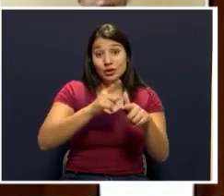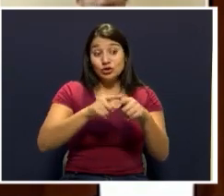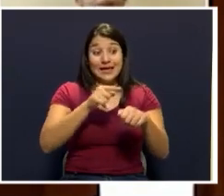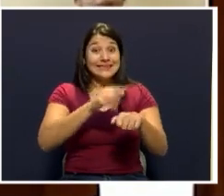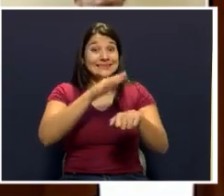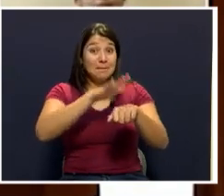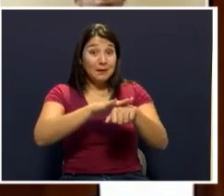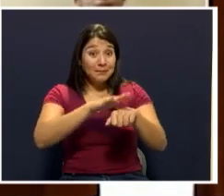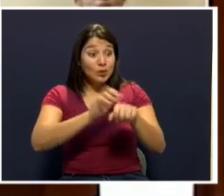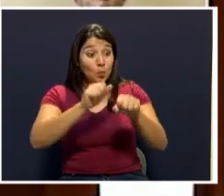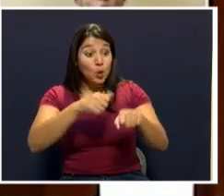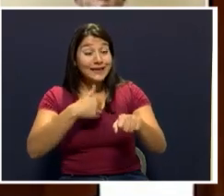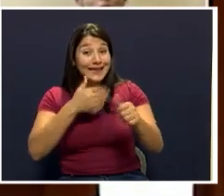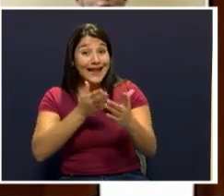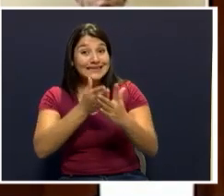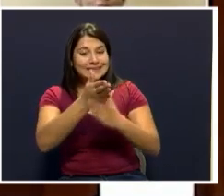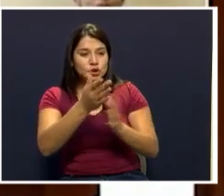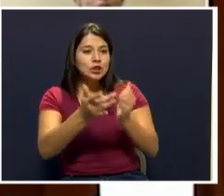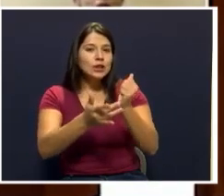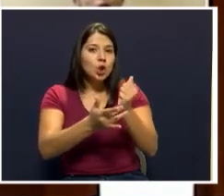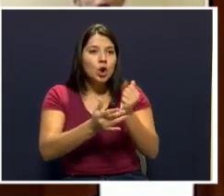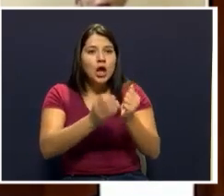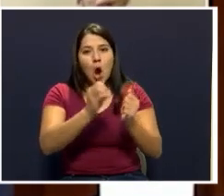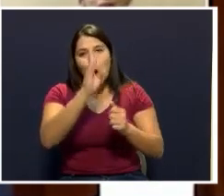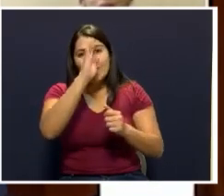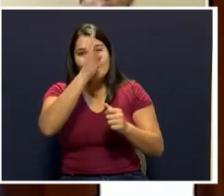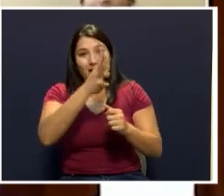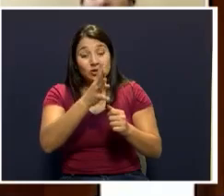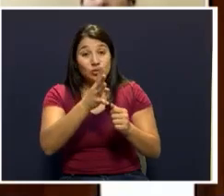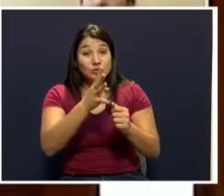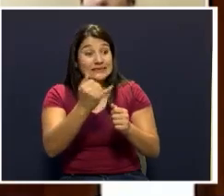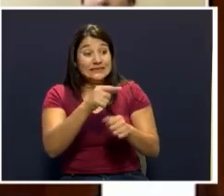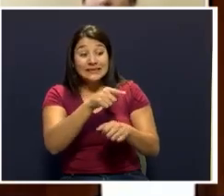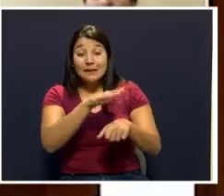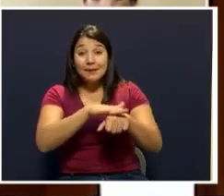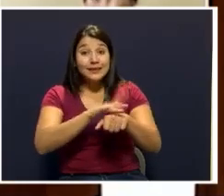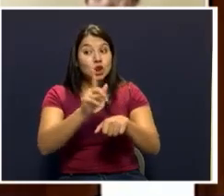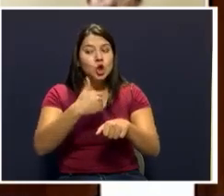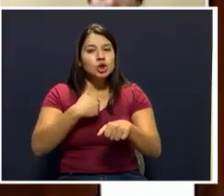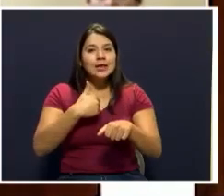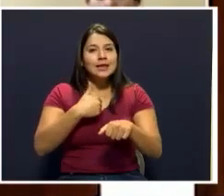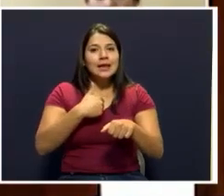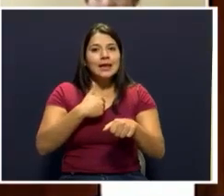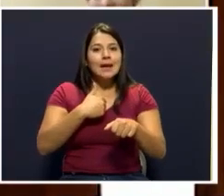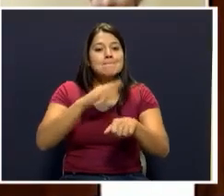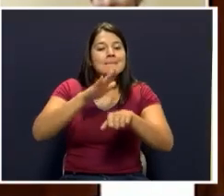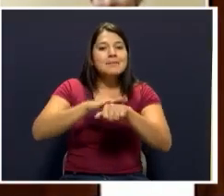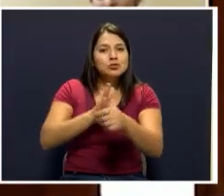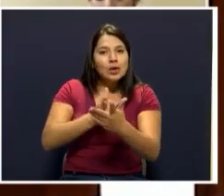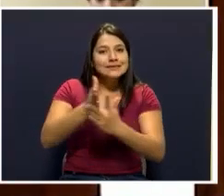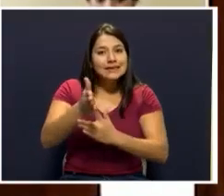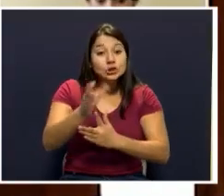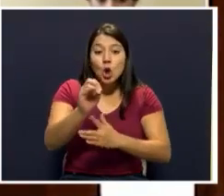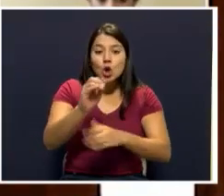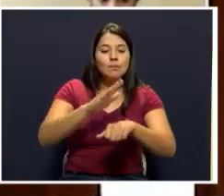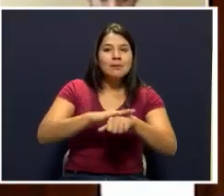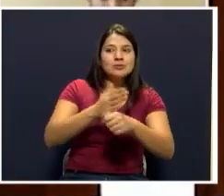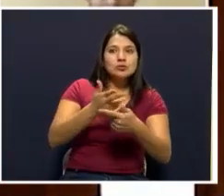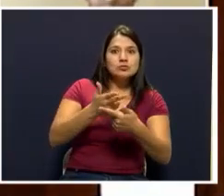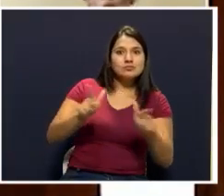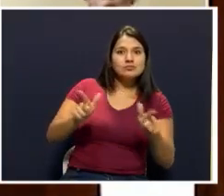y entonces le impide a los países poder desarrollar sus propias o más bien esas tecnologías desarrollarlas dentro de cada